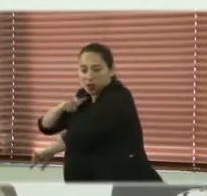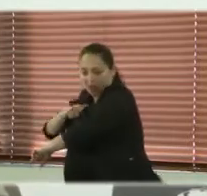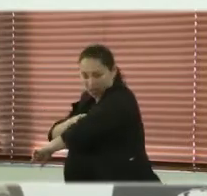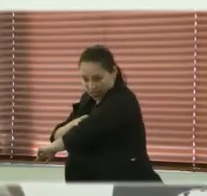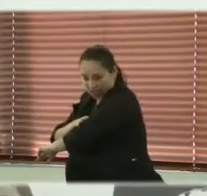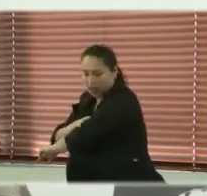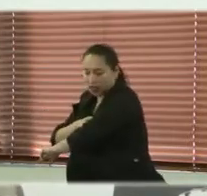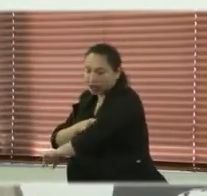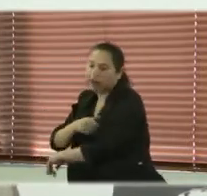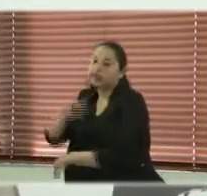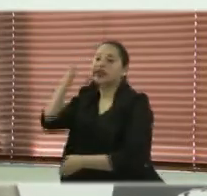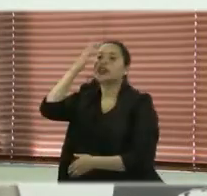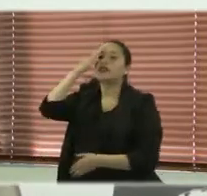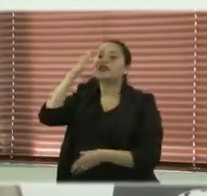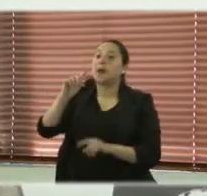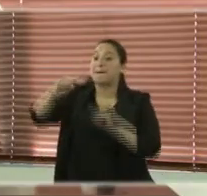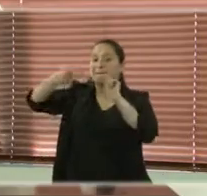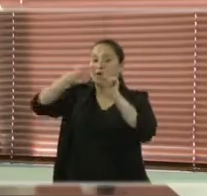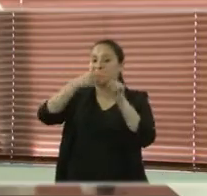llegan